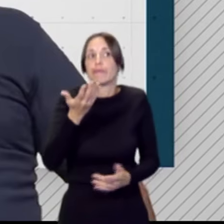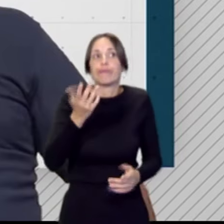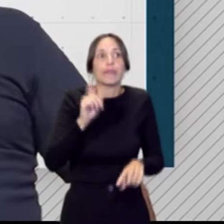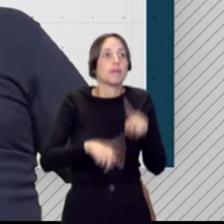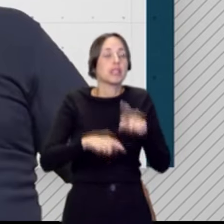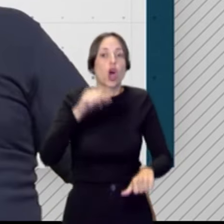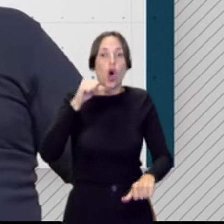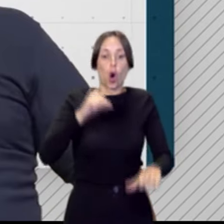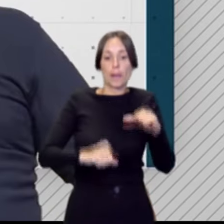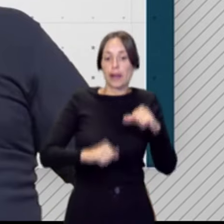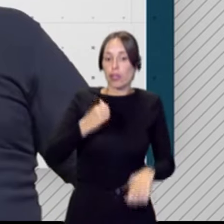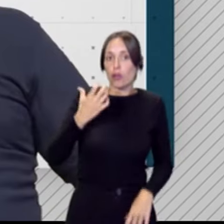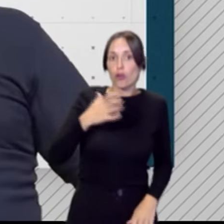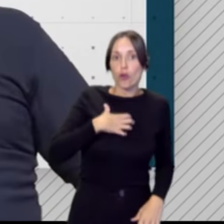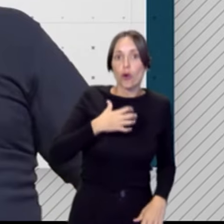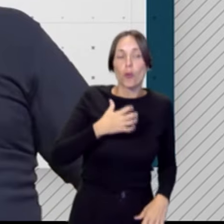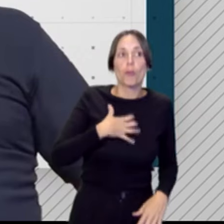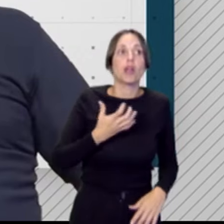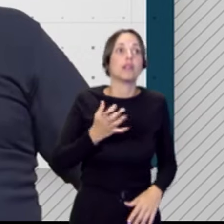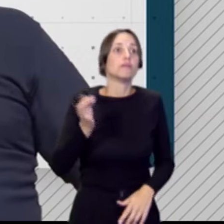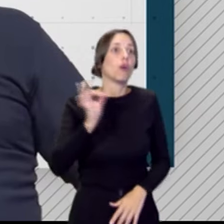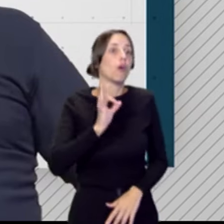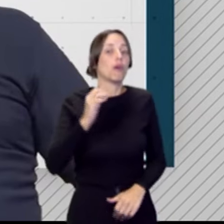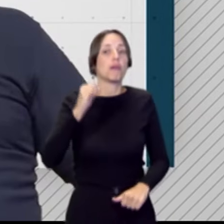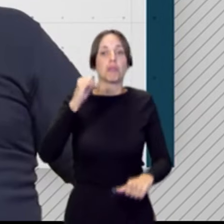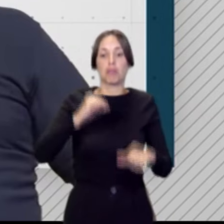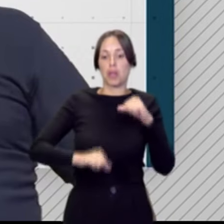opera las cirugías ambulatorias